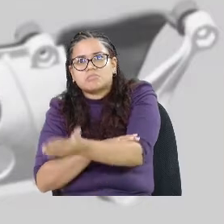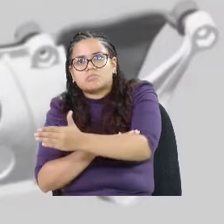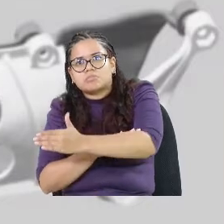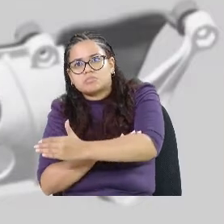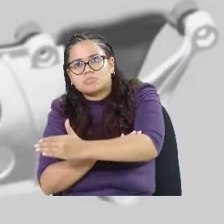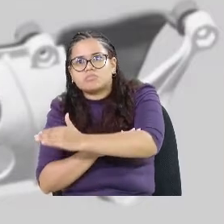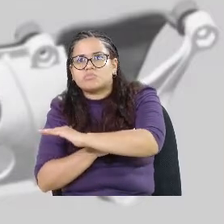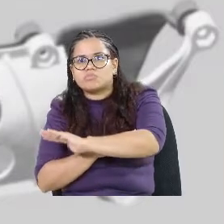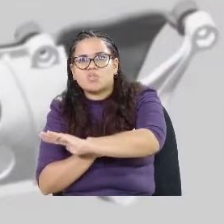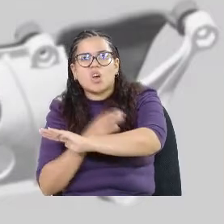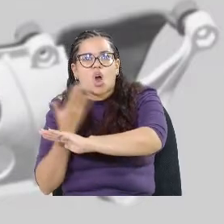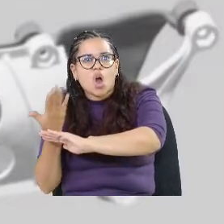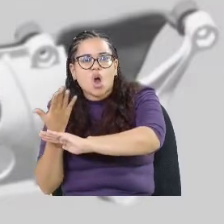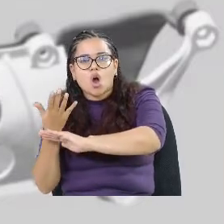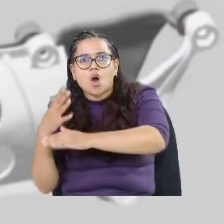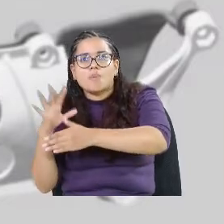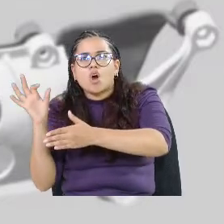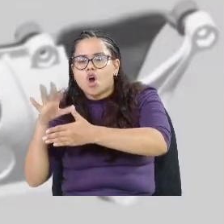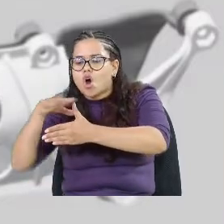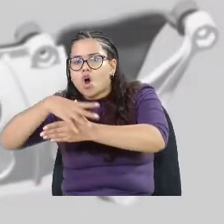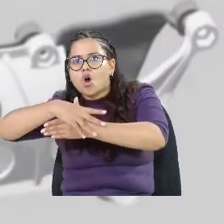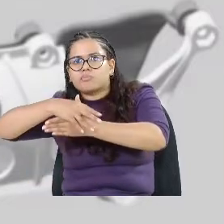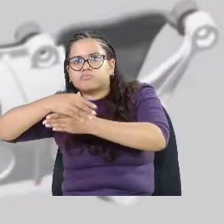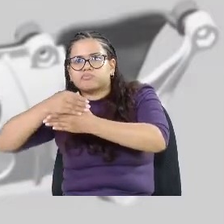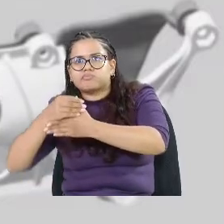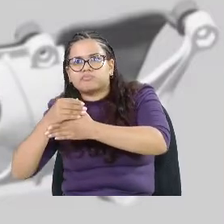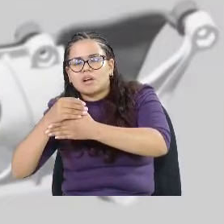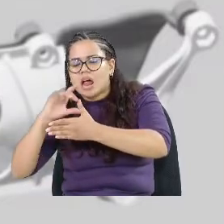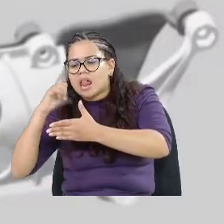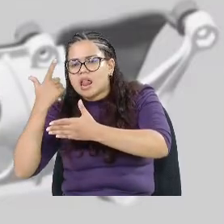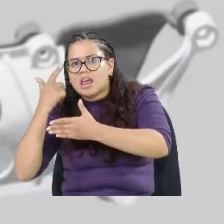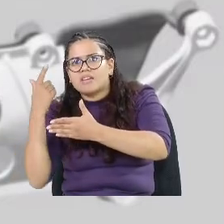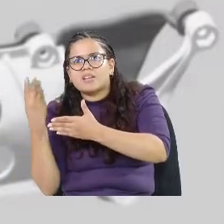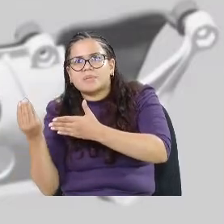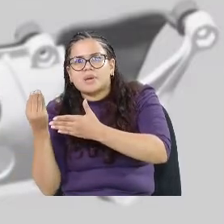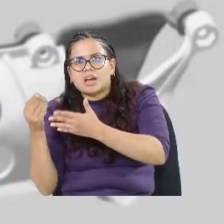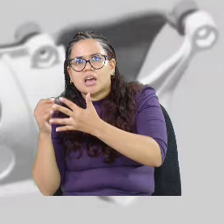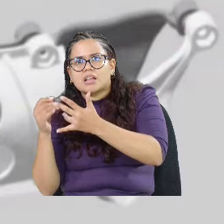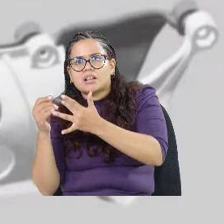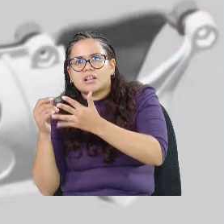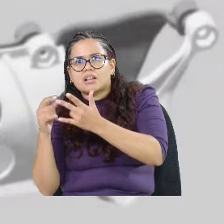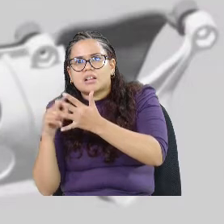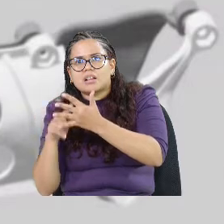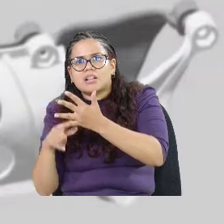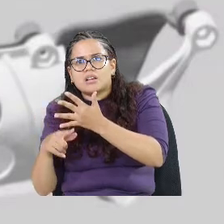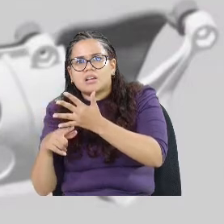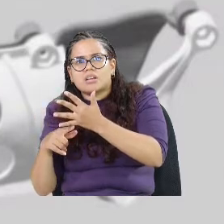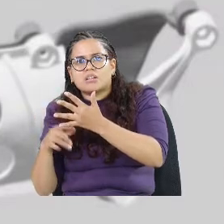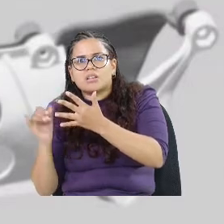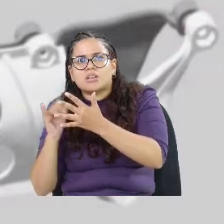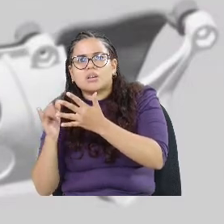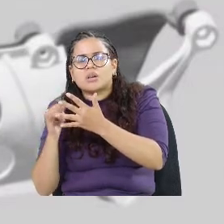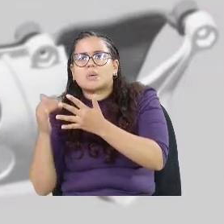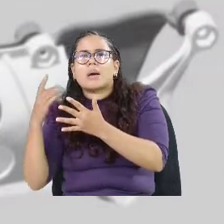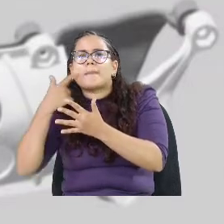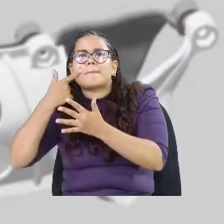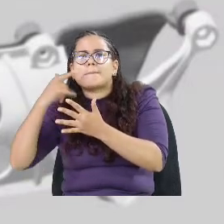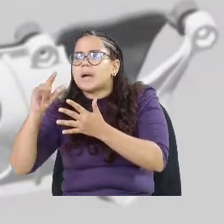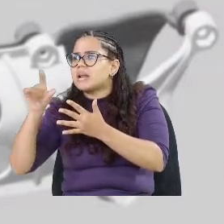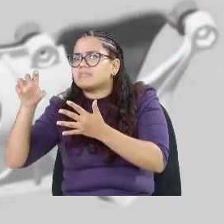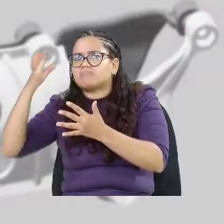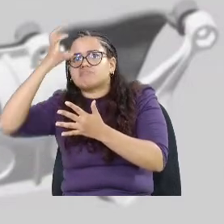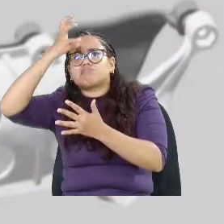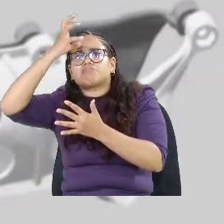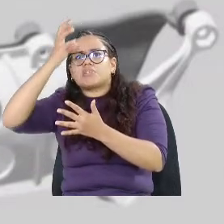está dejando libre para la piel o para los dedos moverse es de manera muy empírica. ¿Nosotros